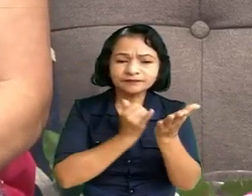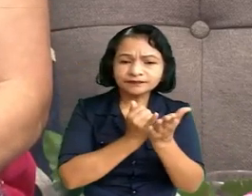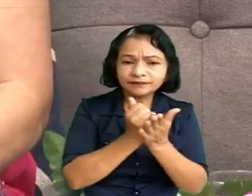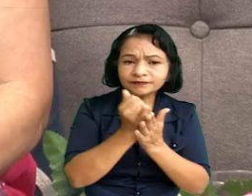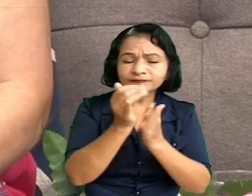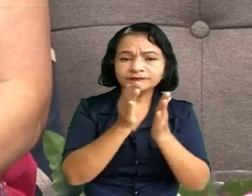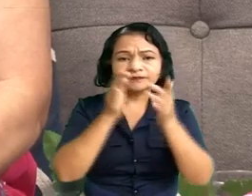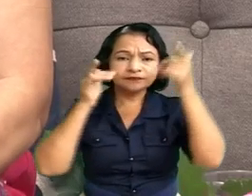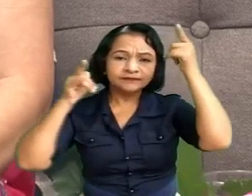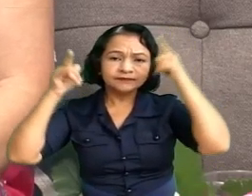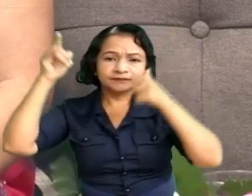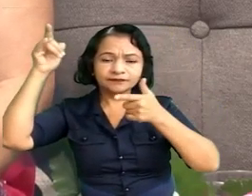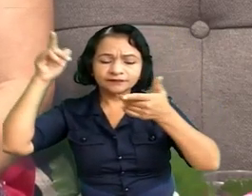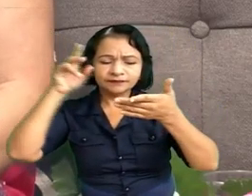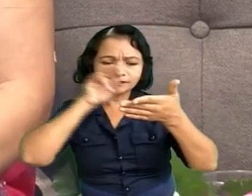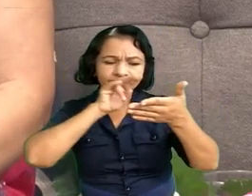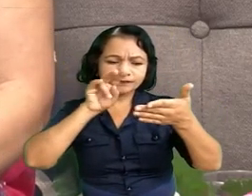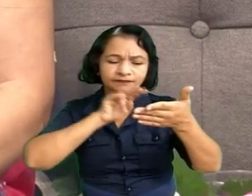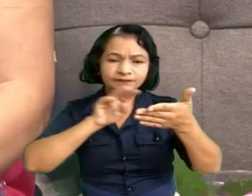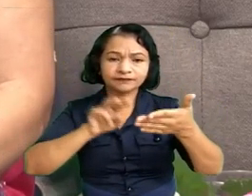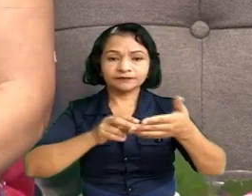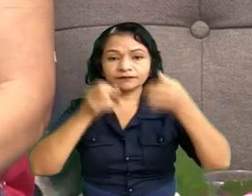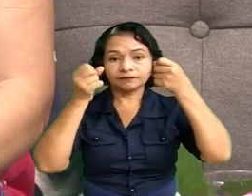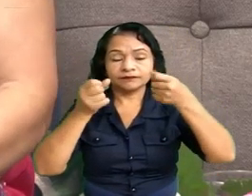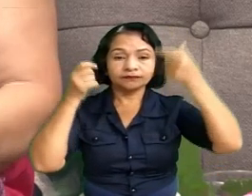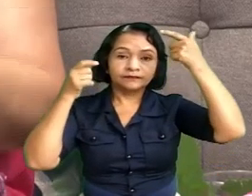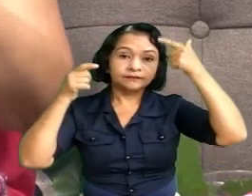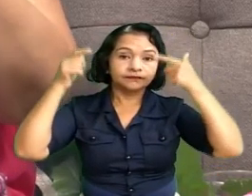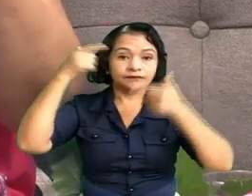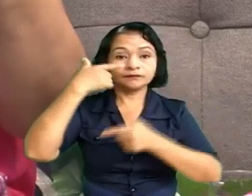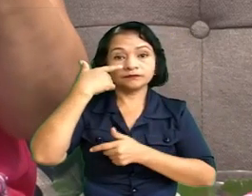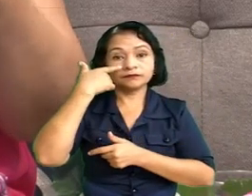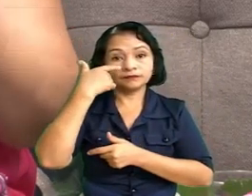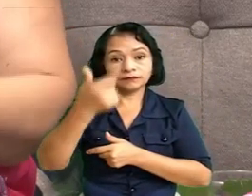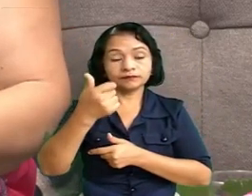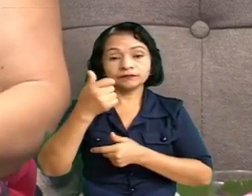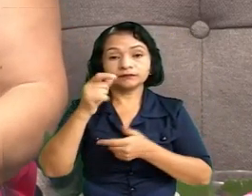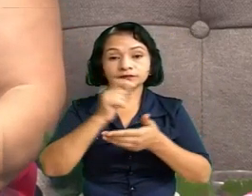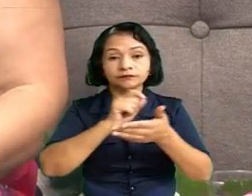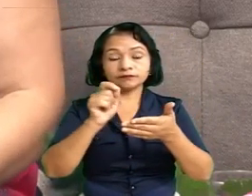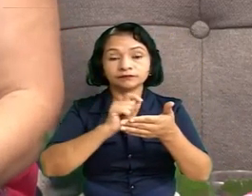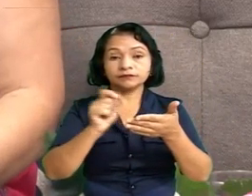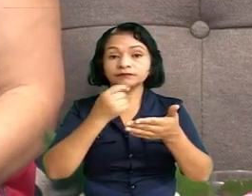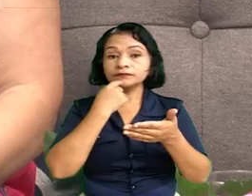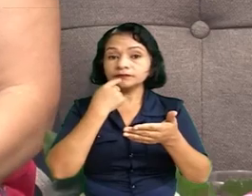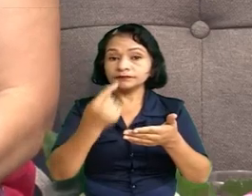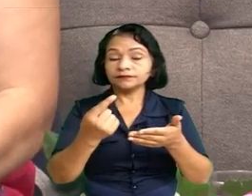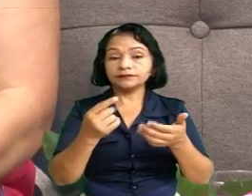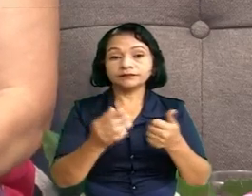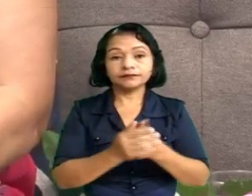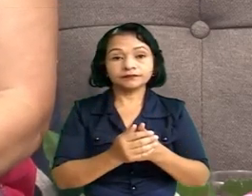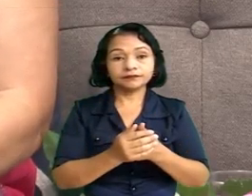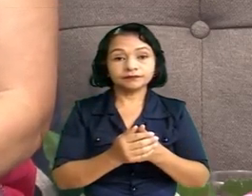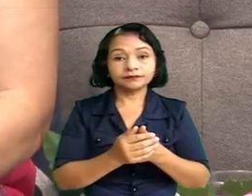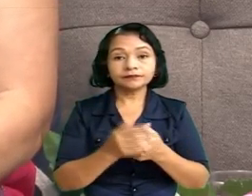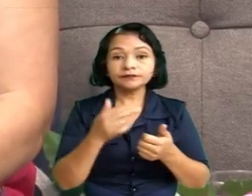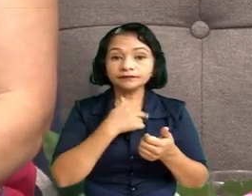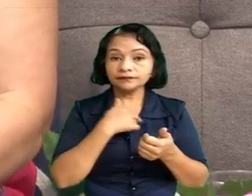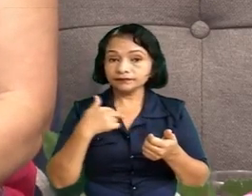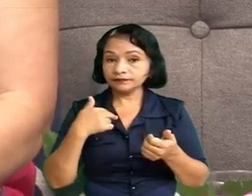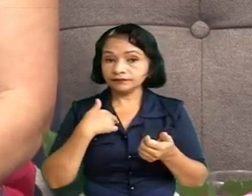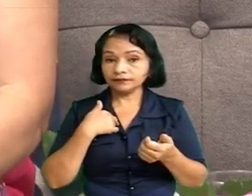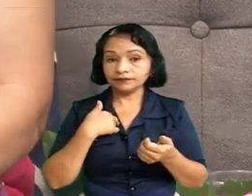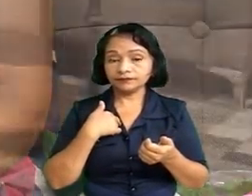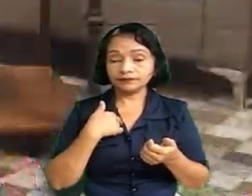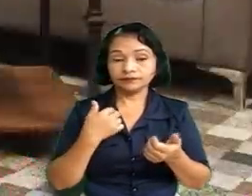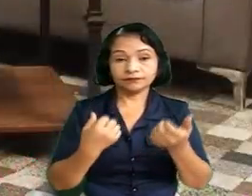del general, donde él reconoce en uno de sus escritos que él, para preparar la estrategia